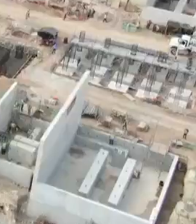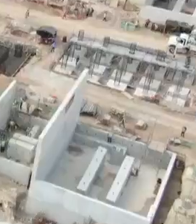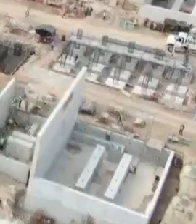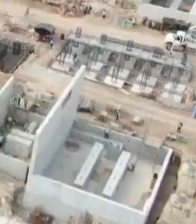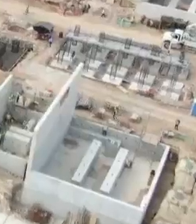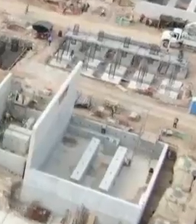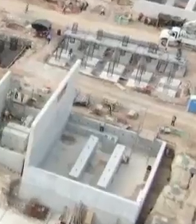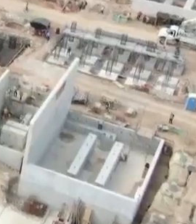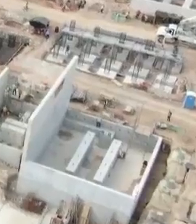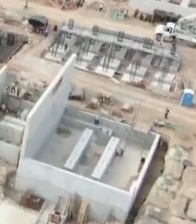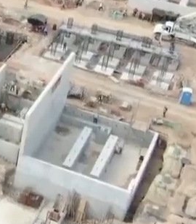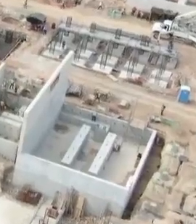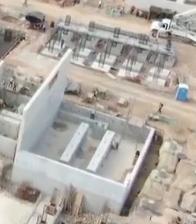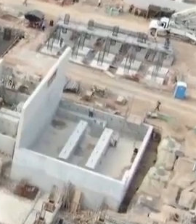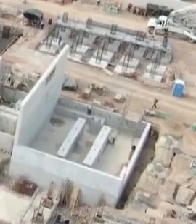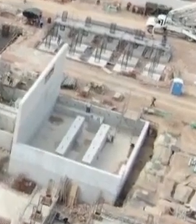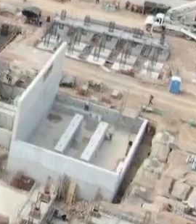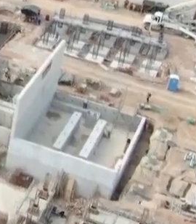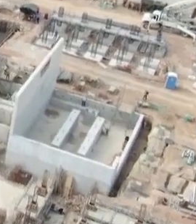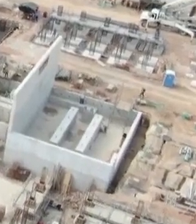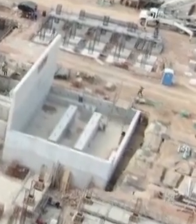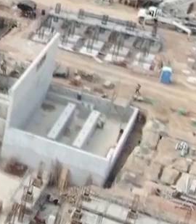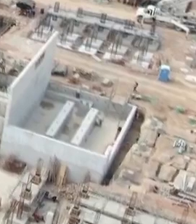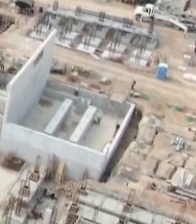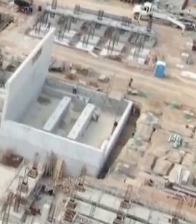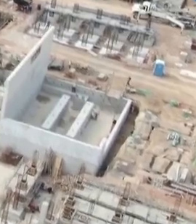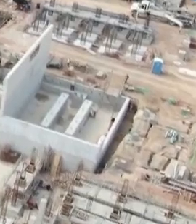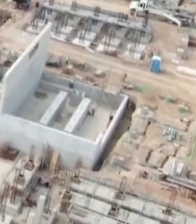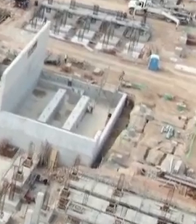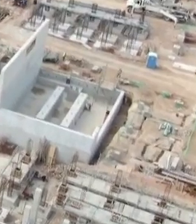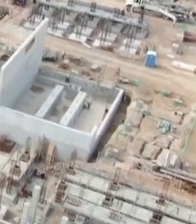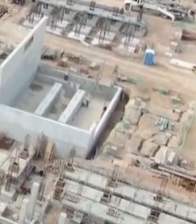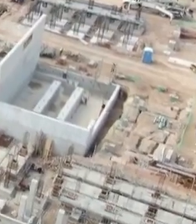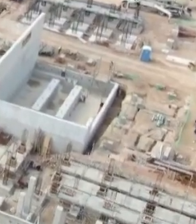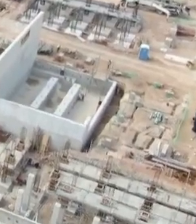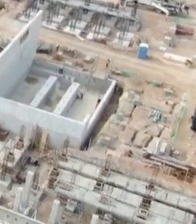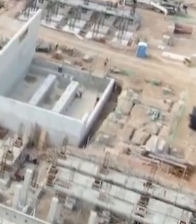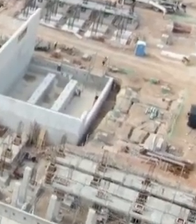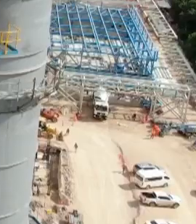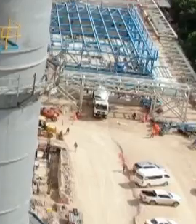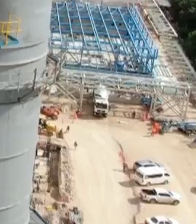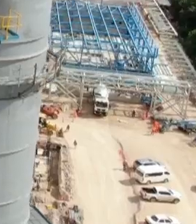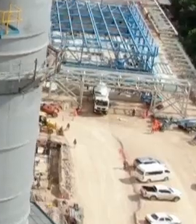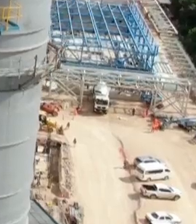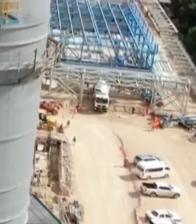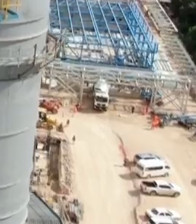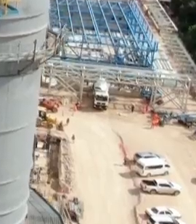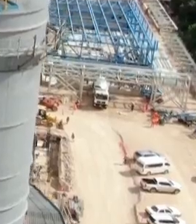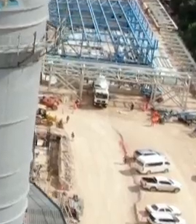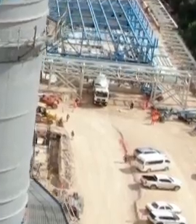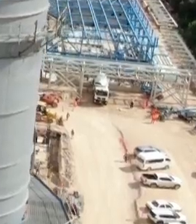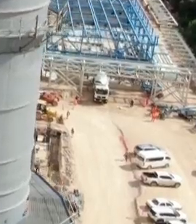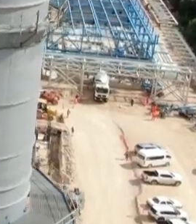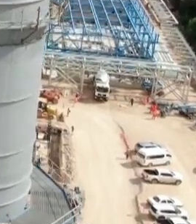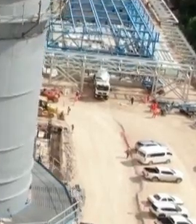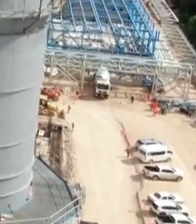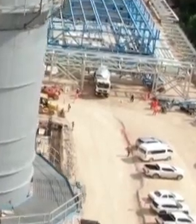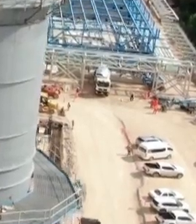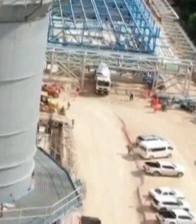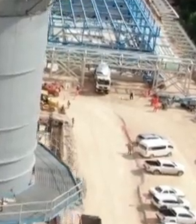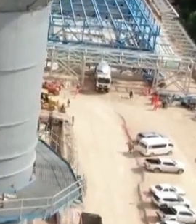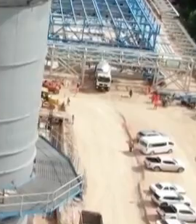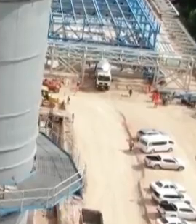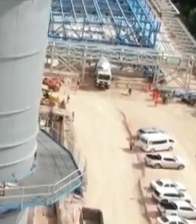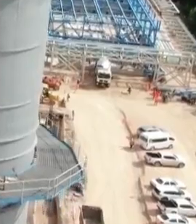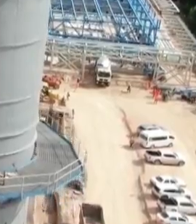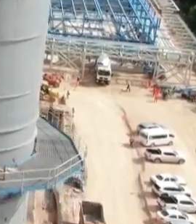$9,171 millones. La mayoría de estos proyectos estarán terminados y listos para generar electricidad en el presente sexenio. Con esta adición de capacidad al